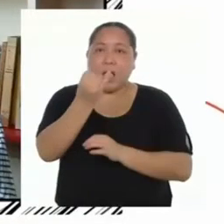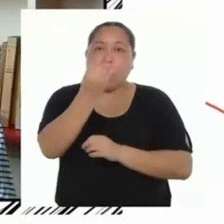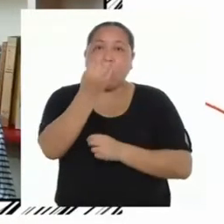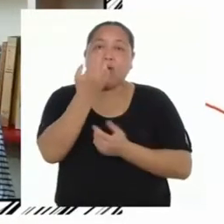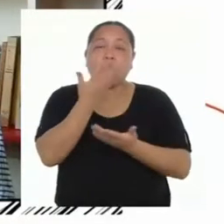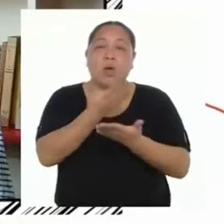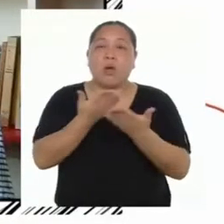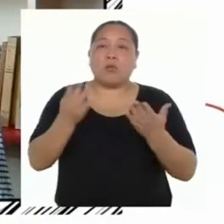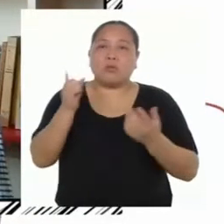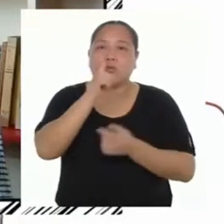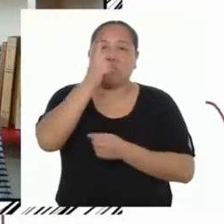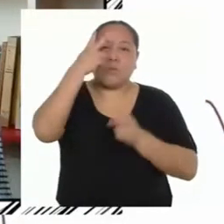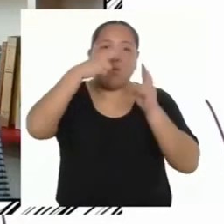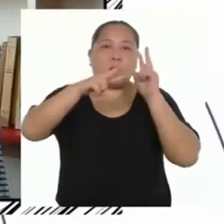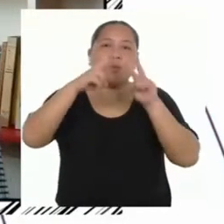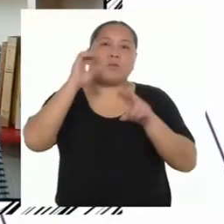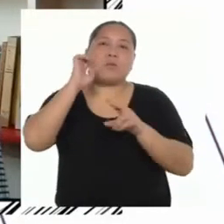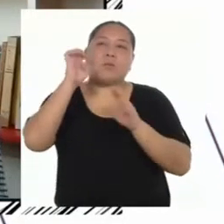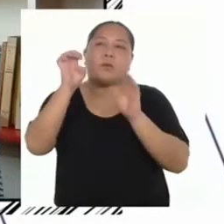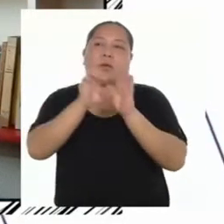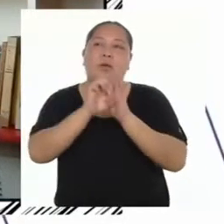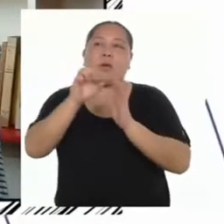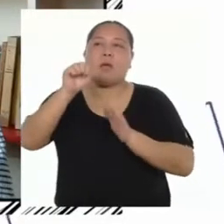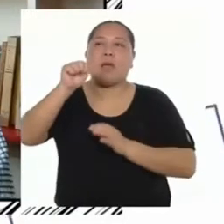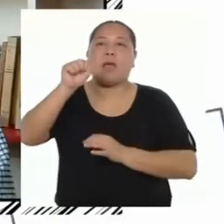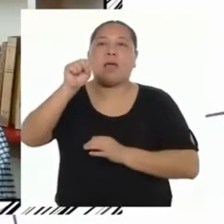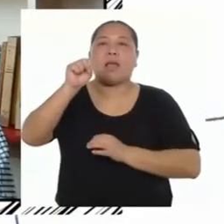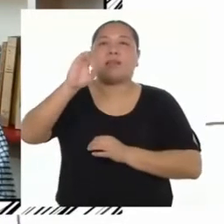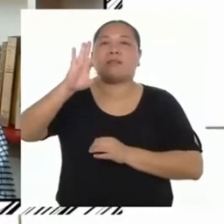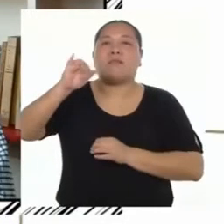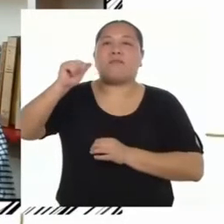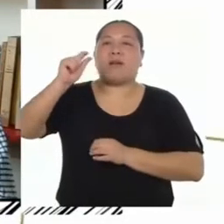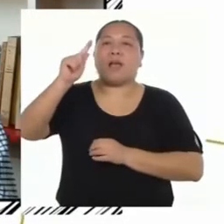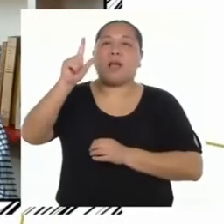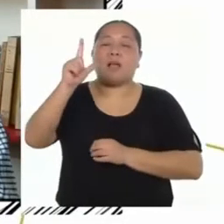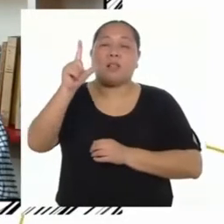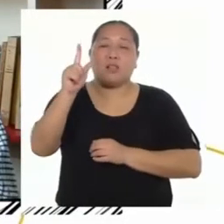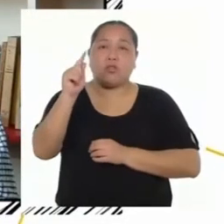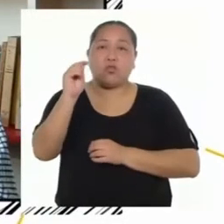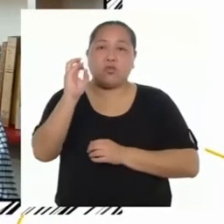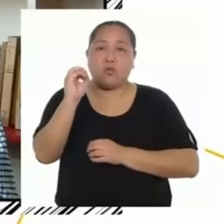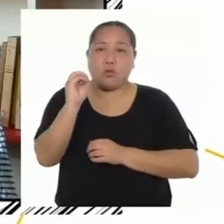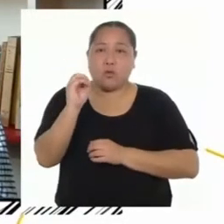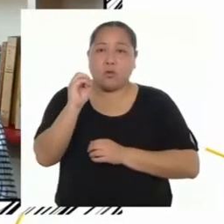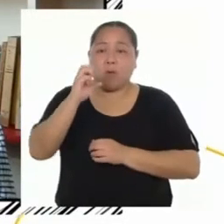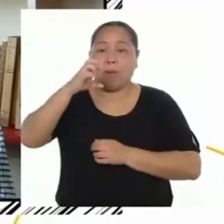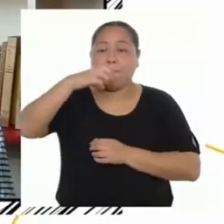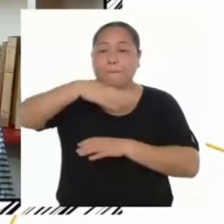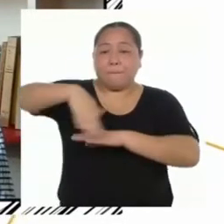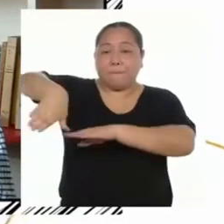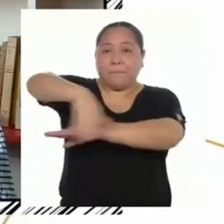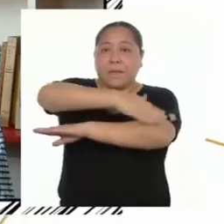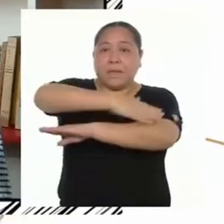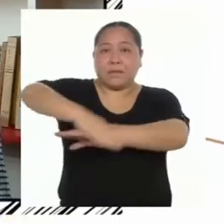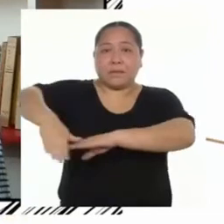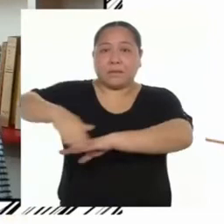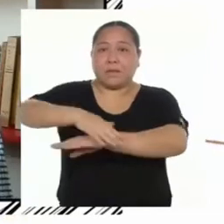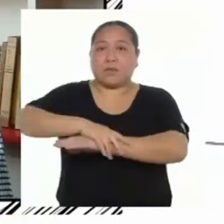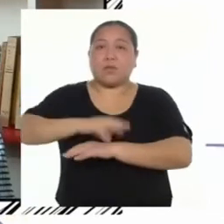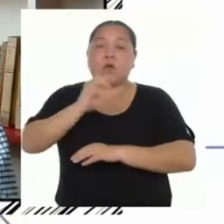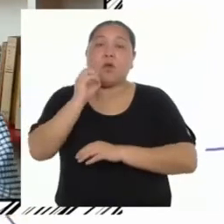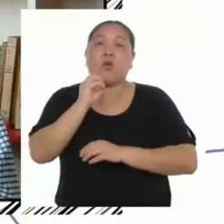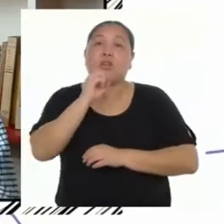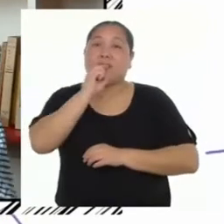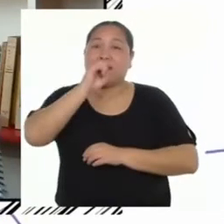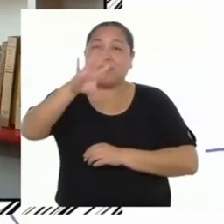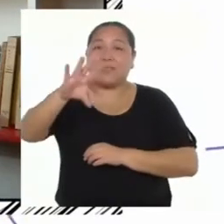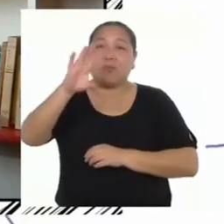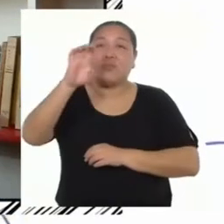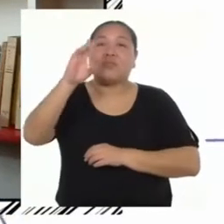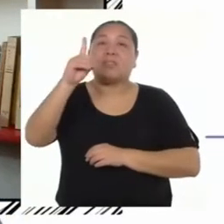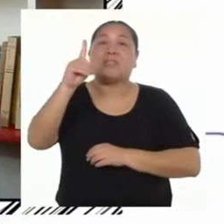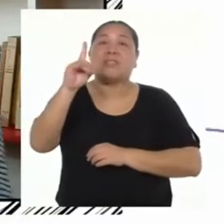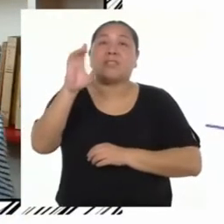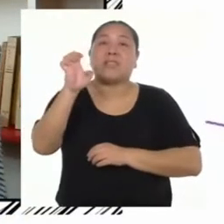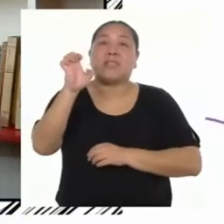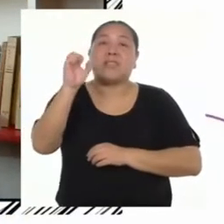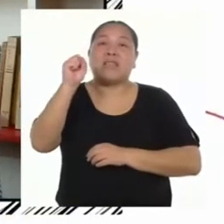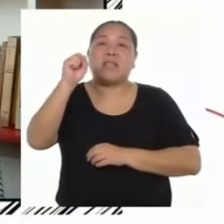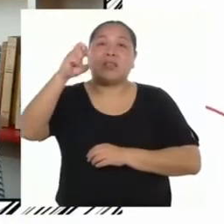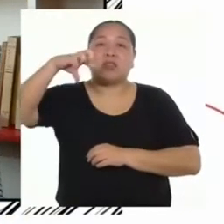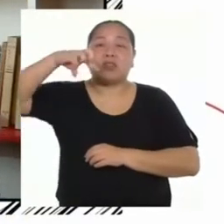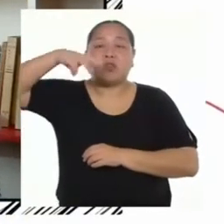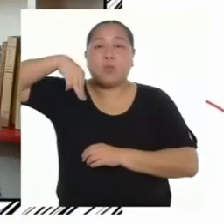que todavía no hemos visto. Por ejemplo, el asfalto de pistas y carreteras. O lo que llamamos desmonte. Cuando